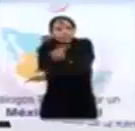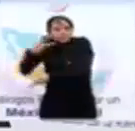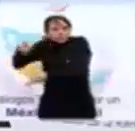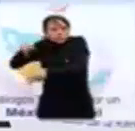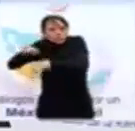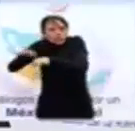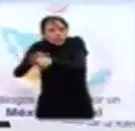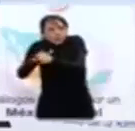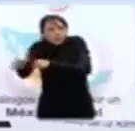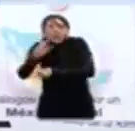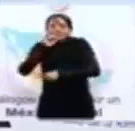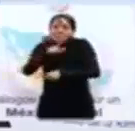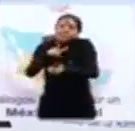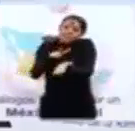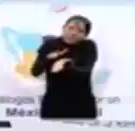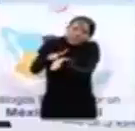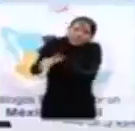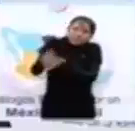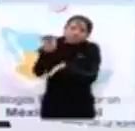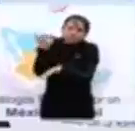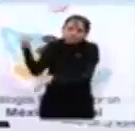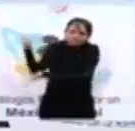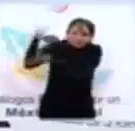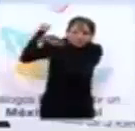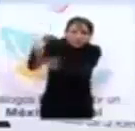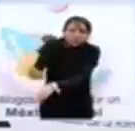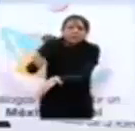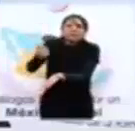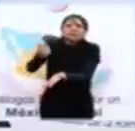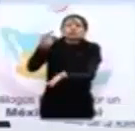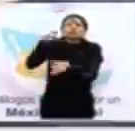políticos de lo que es y para qué es el mundo rural.